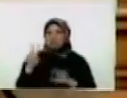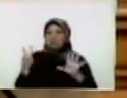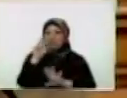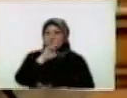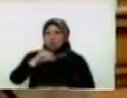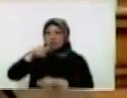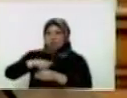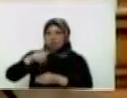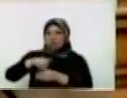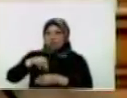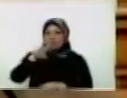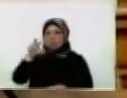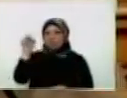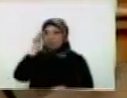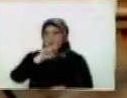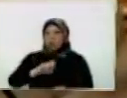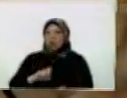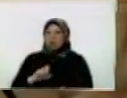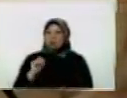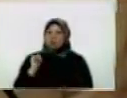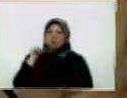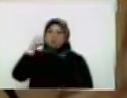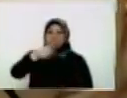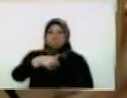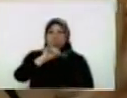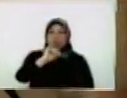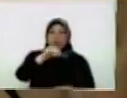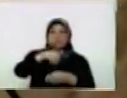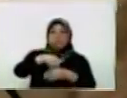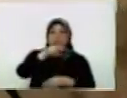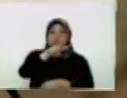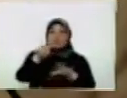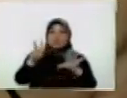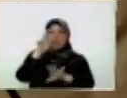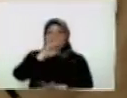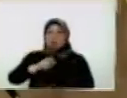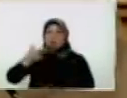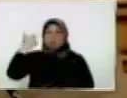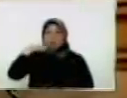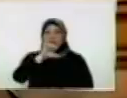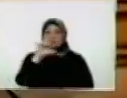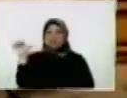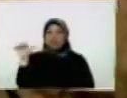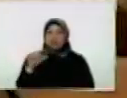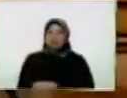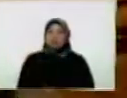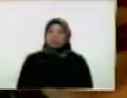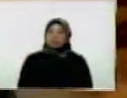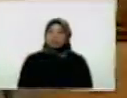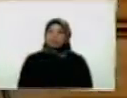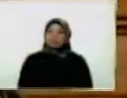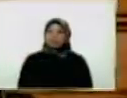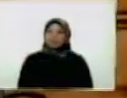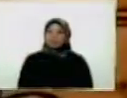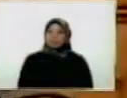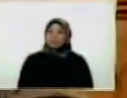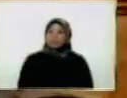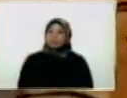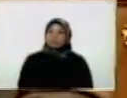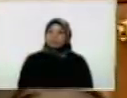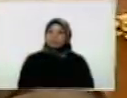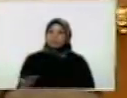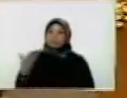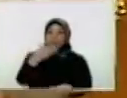elecciones en 20 años. El año pasado, después de ir nosotros a Santo